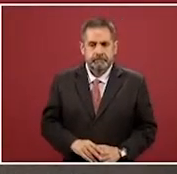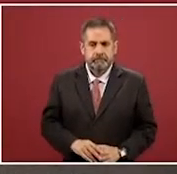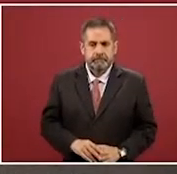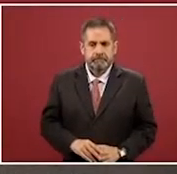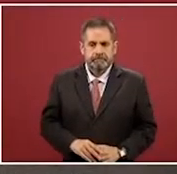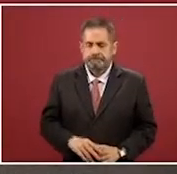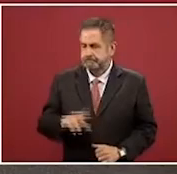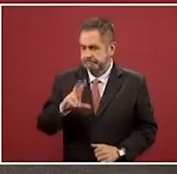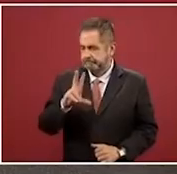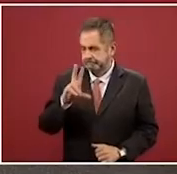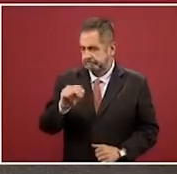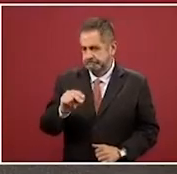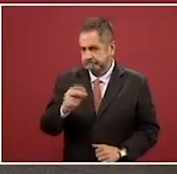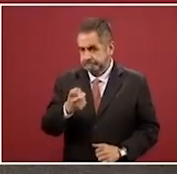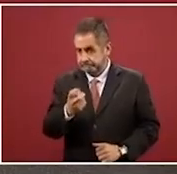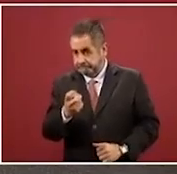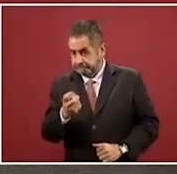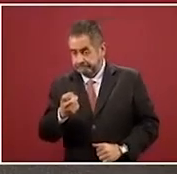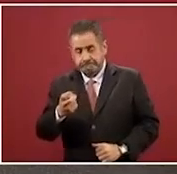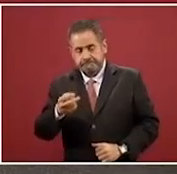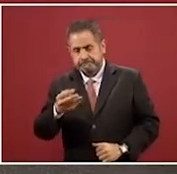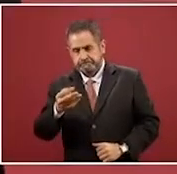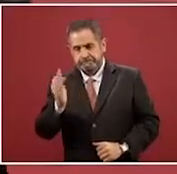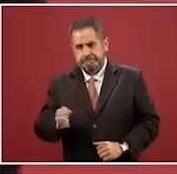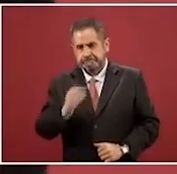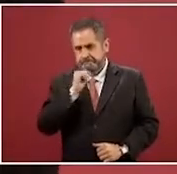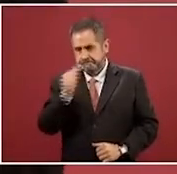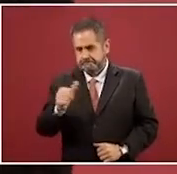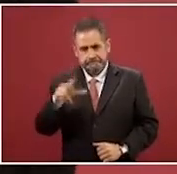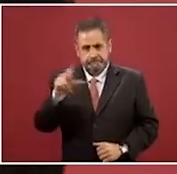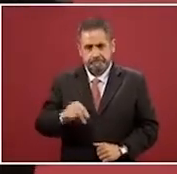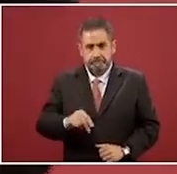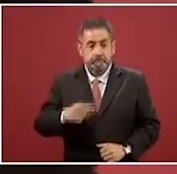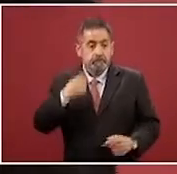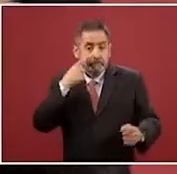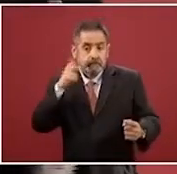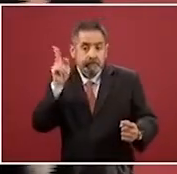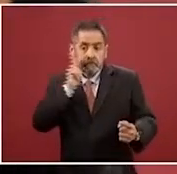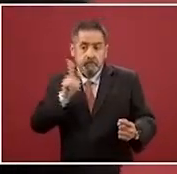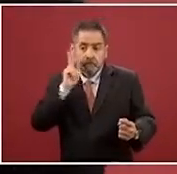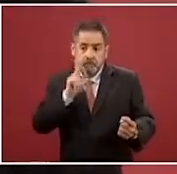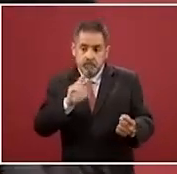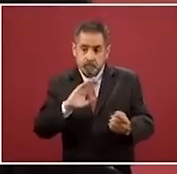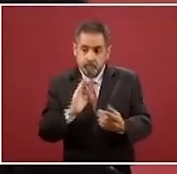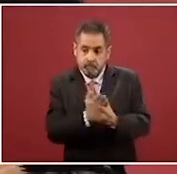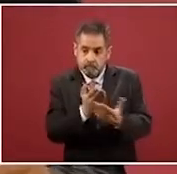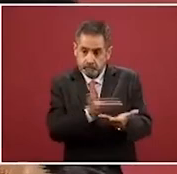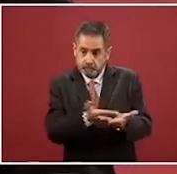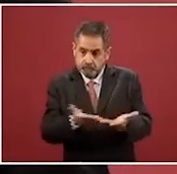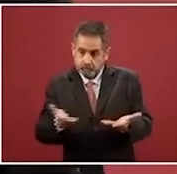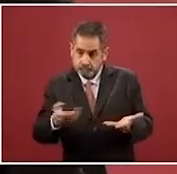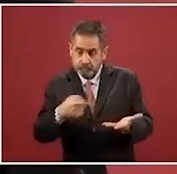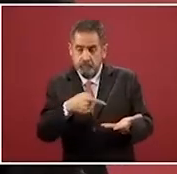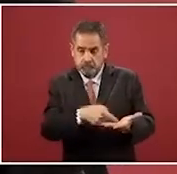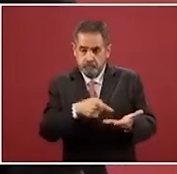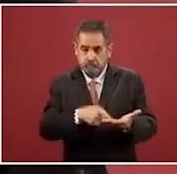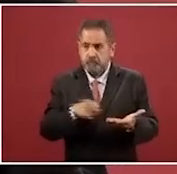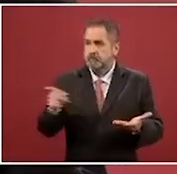No se acepta, no se permite. Entonces, si hay pruebas de que alguien está utilizando al